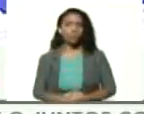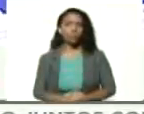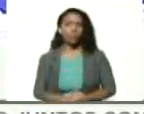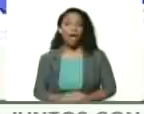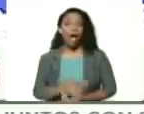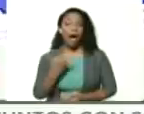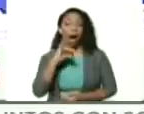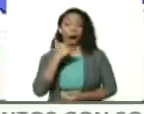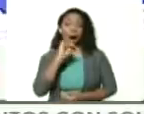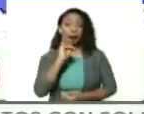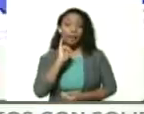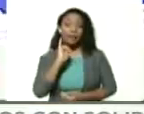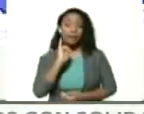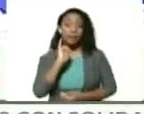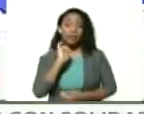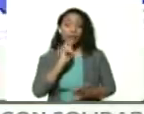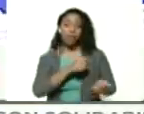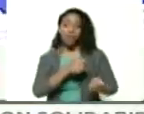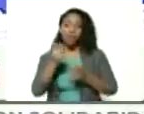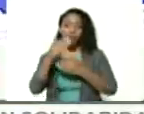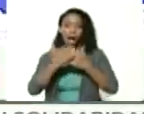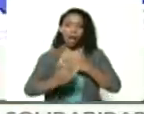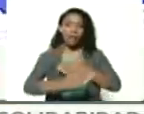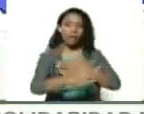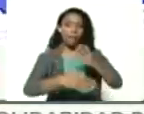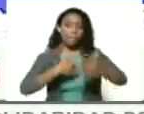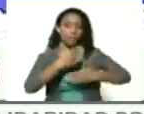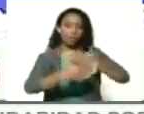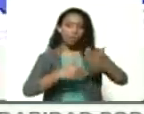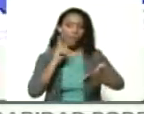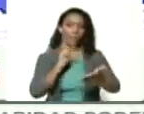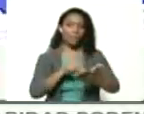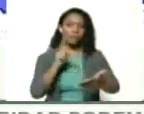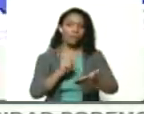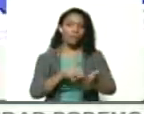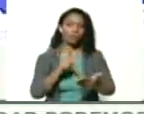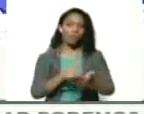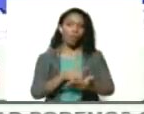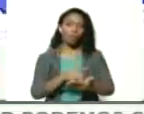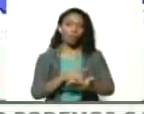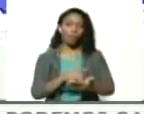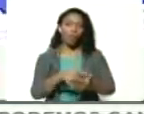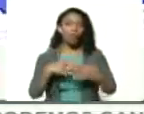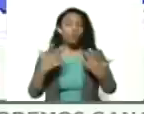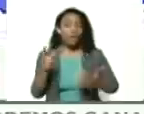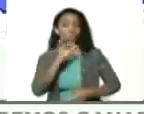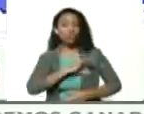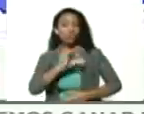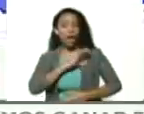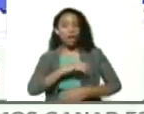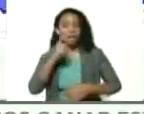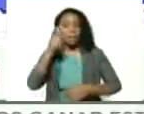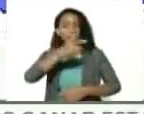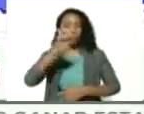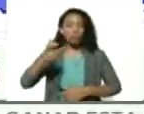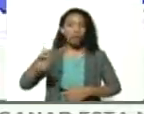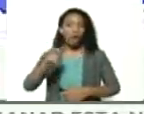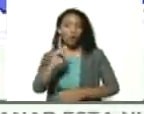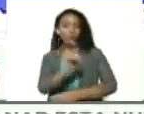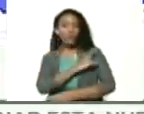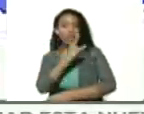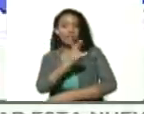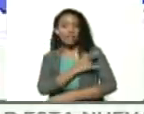está llevando adelante los procesos de postulación de la sociedad civil, de las